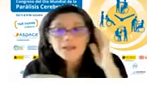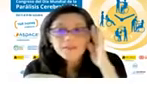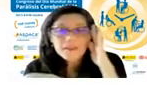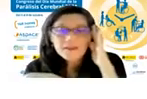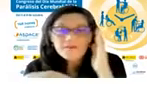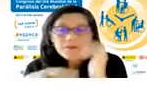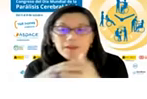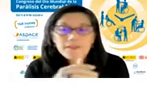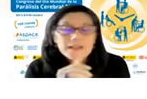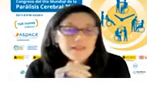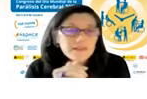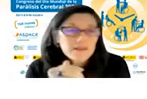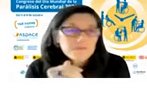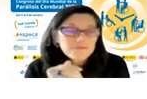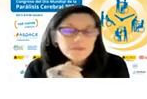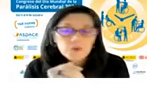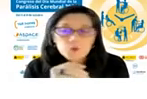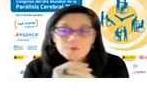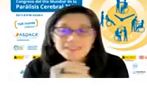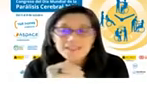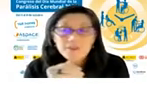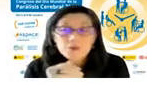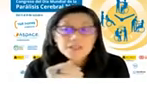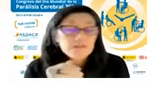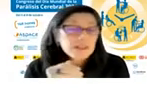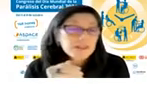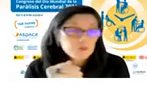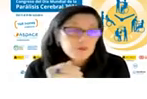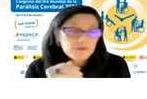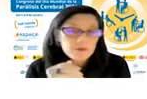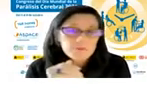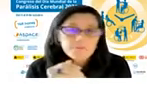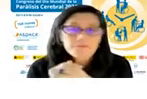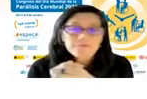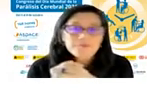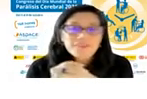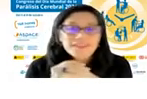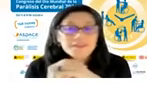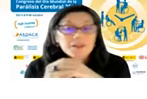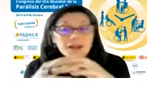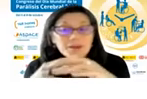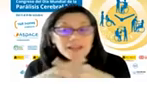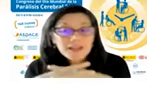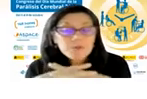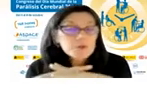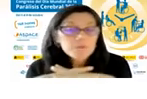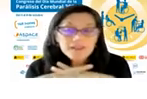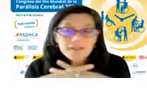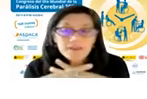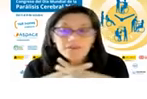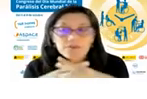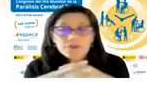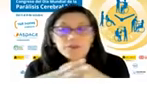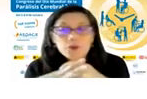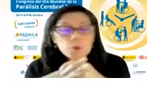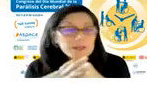Torrero García, de ASPACE de Valencia. Con su presentación, ser feliz es una opción. En tercer lugar, Miguel Ángel Muñoz Pedraza,